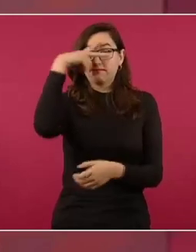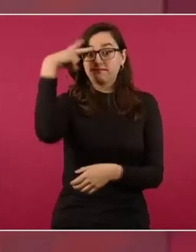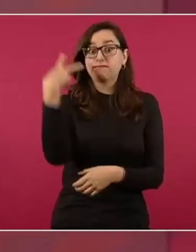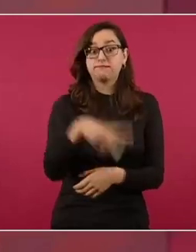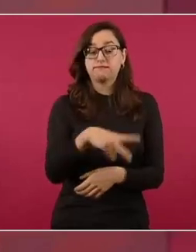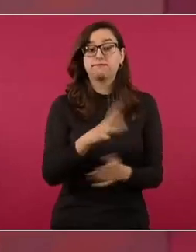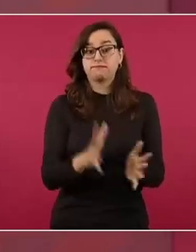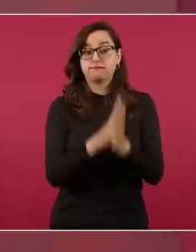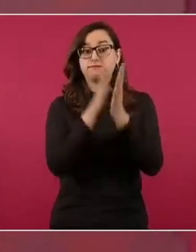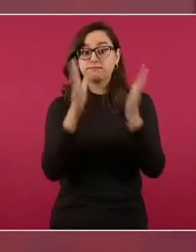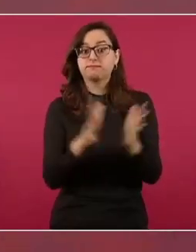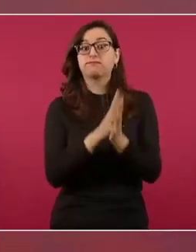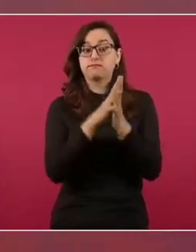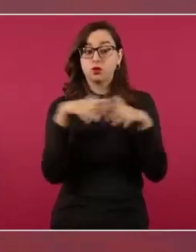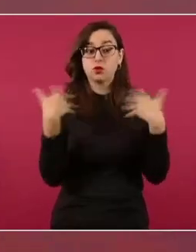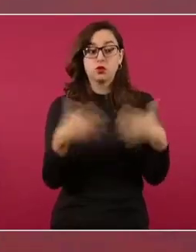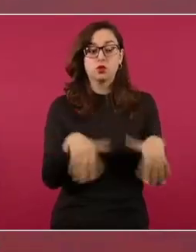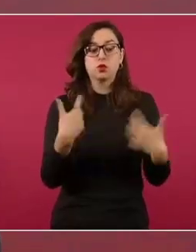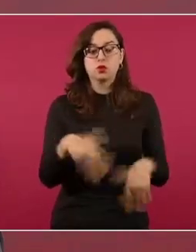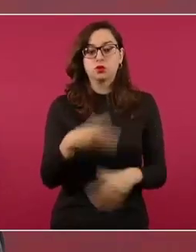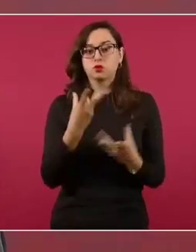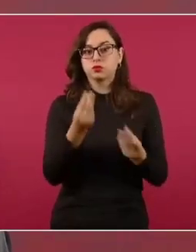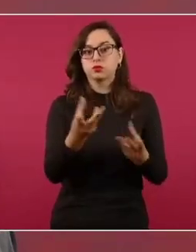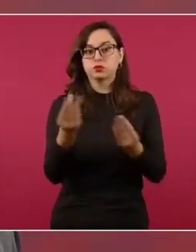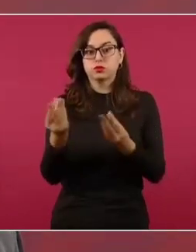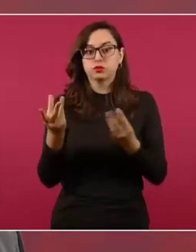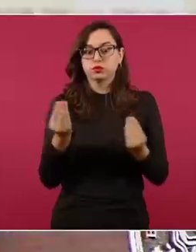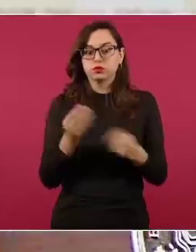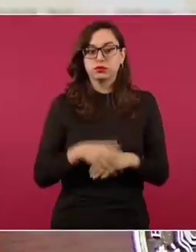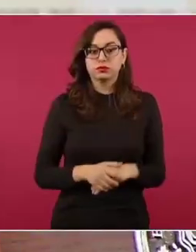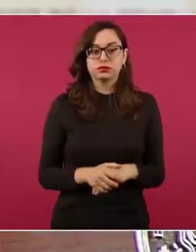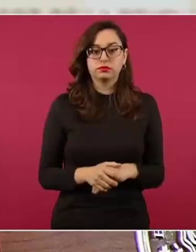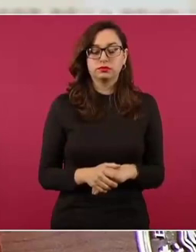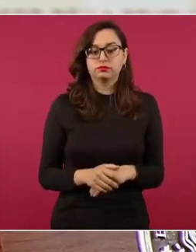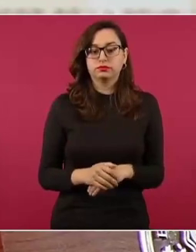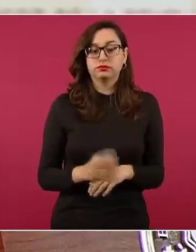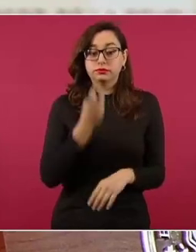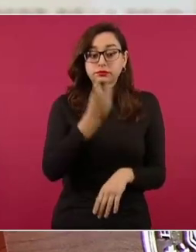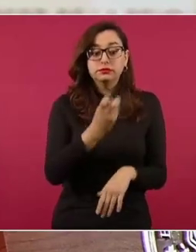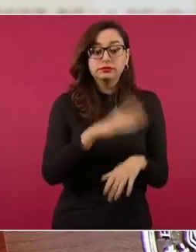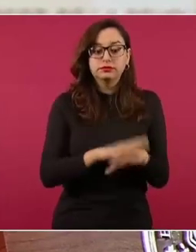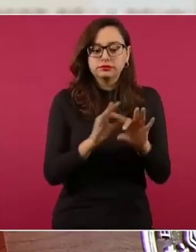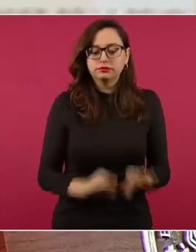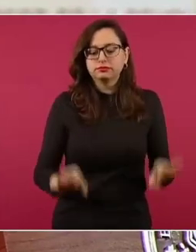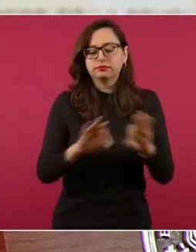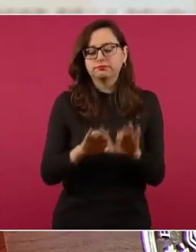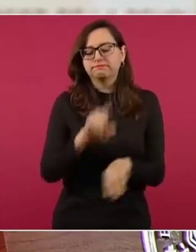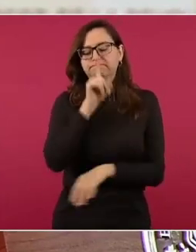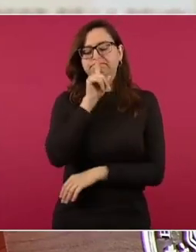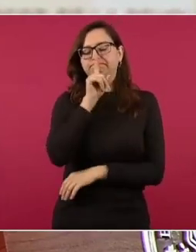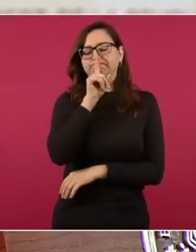en Serie Mundial. Y esto no es lo más importante, porque